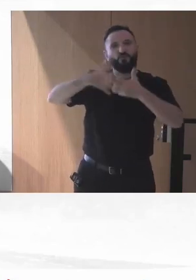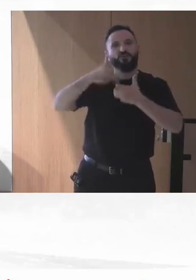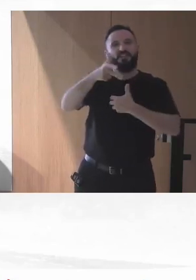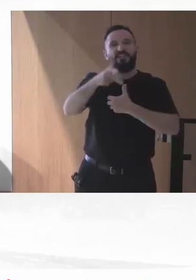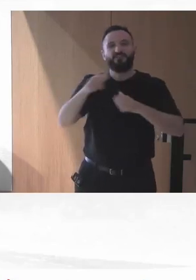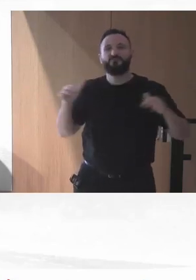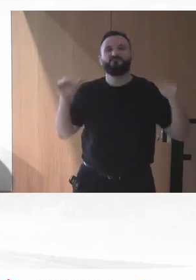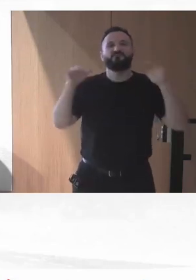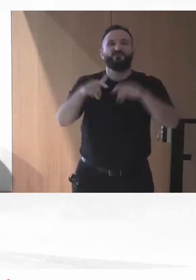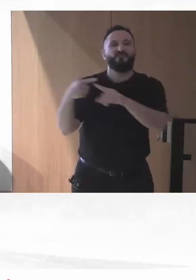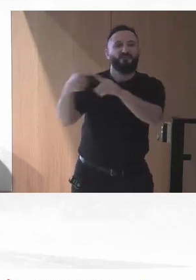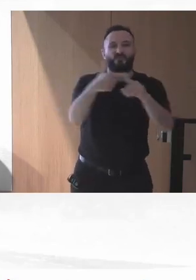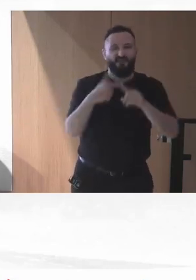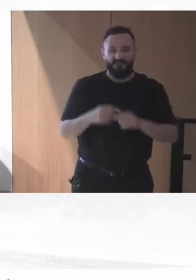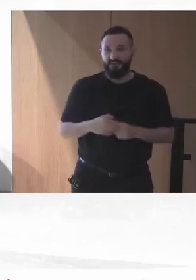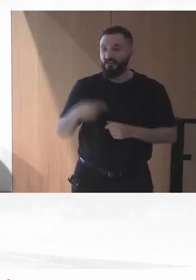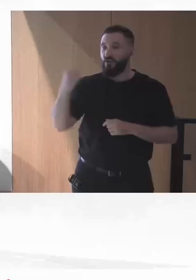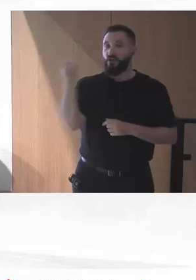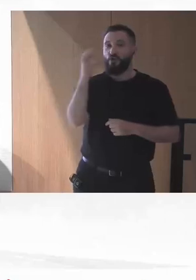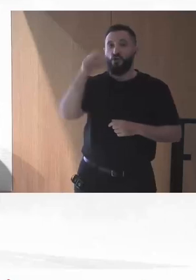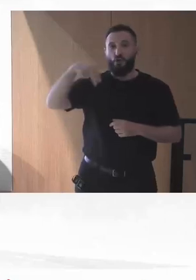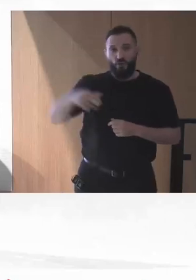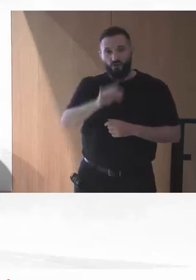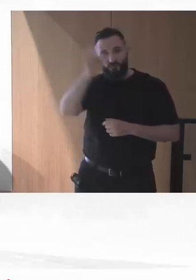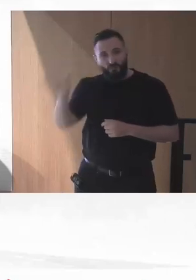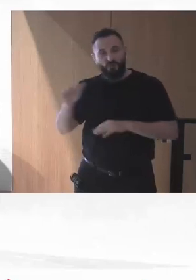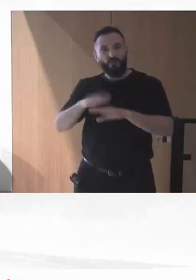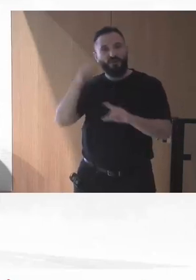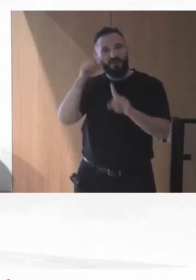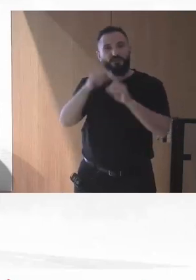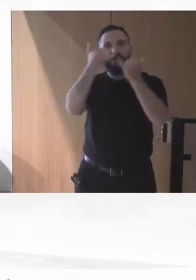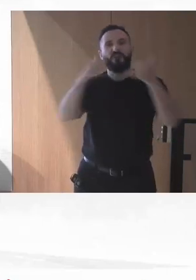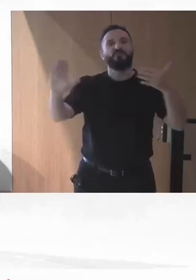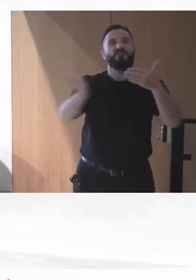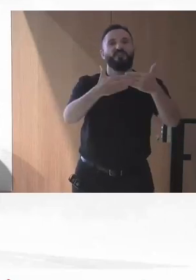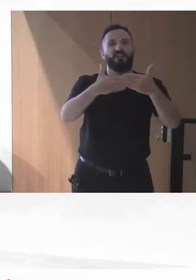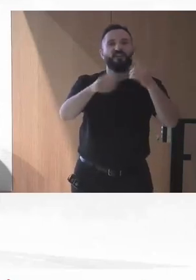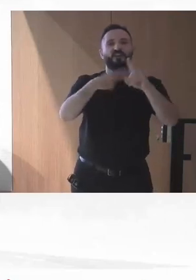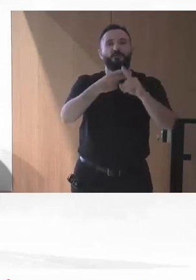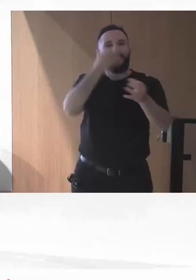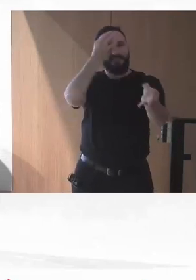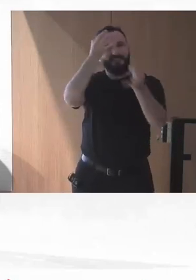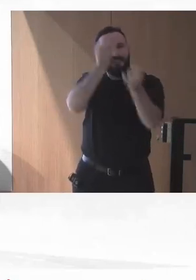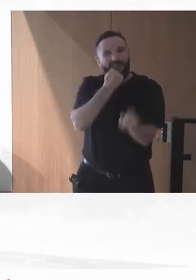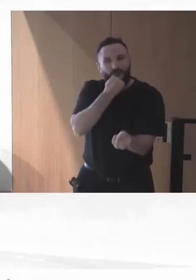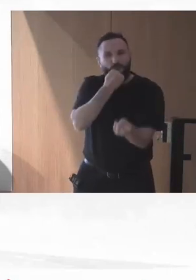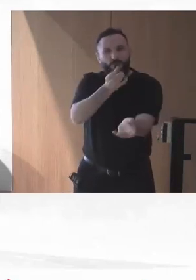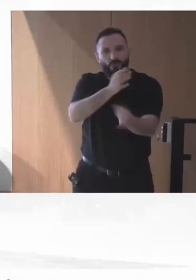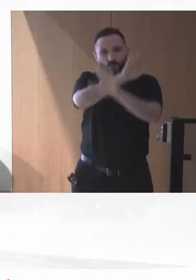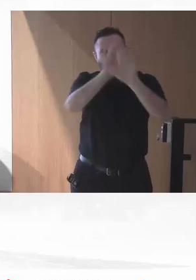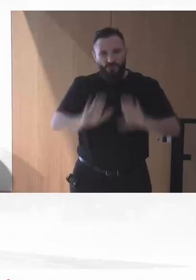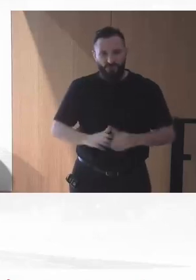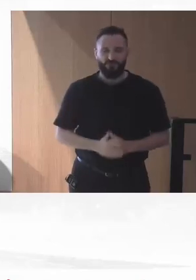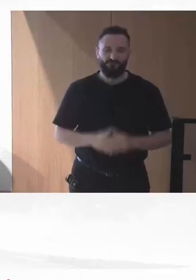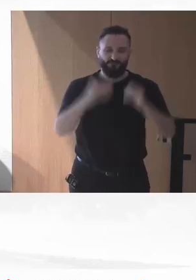derechos. Le doy paso a John para que pueda cerrar el acto y contar los últimos detalles.